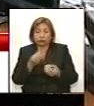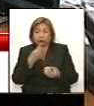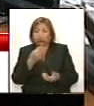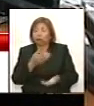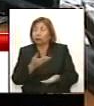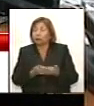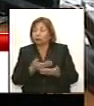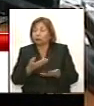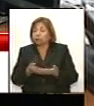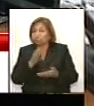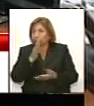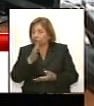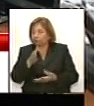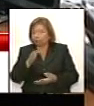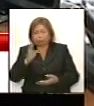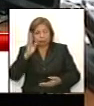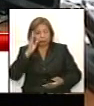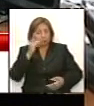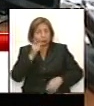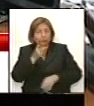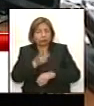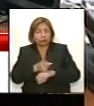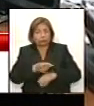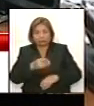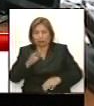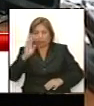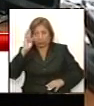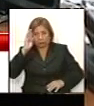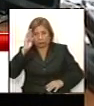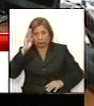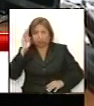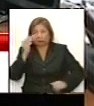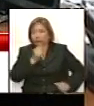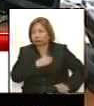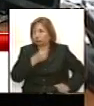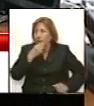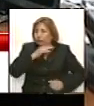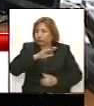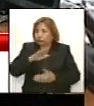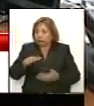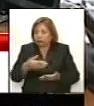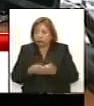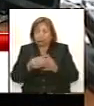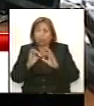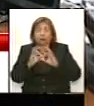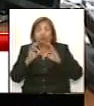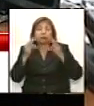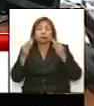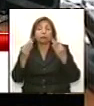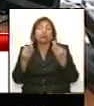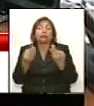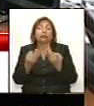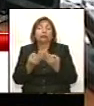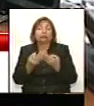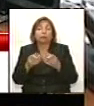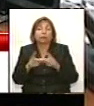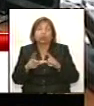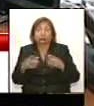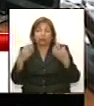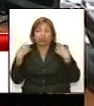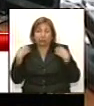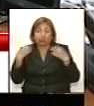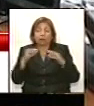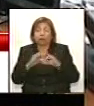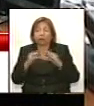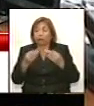lo que tiene que hacer es ir a la comisaría. La sección que recibe eso en todo el país es la sección familia. por un tema que todavía no hemos